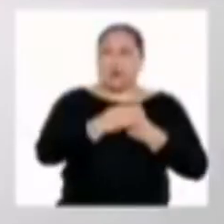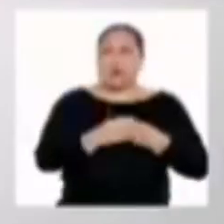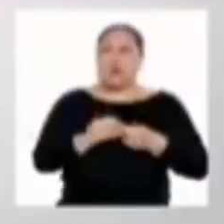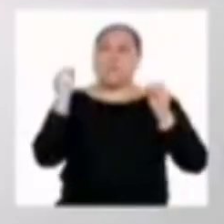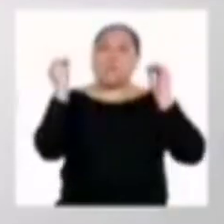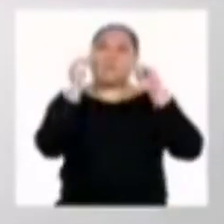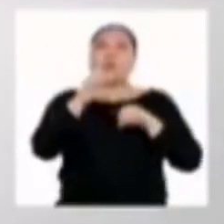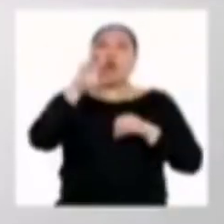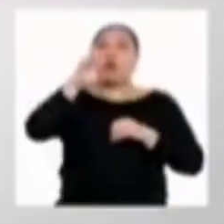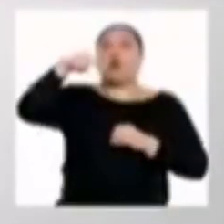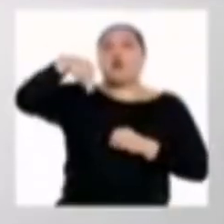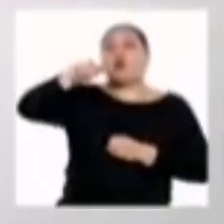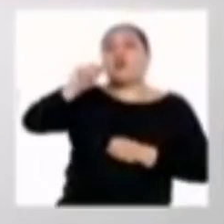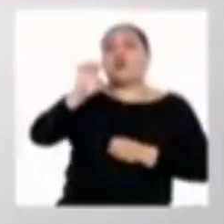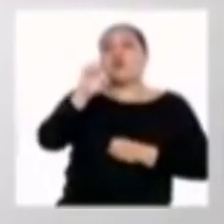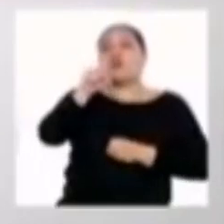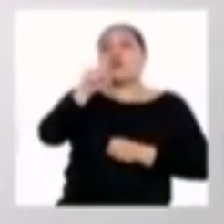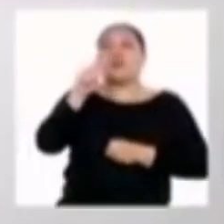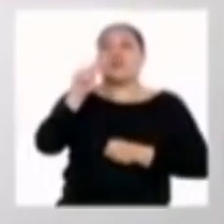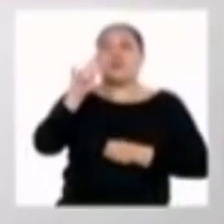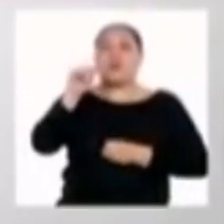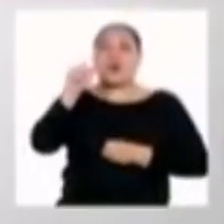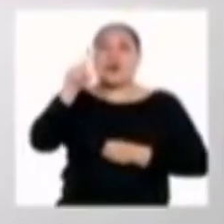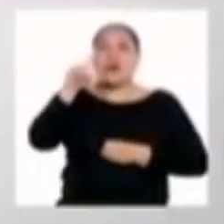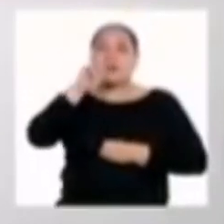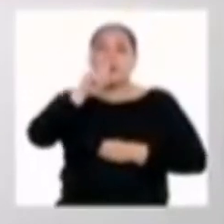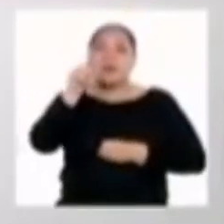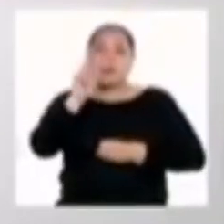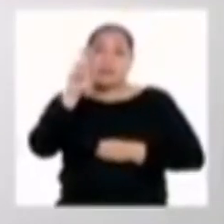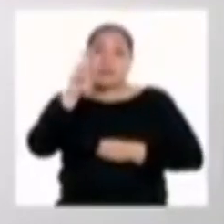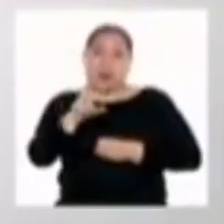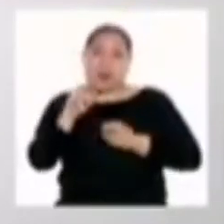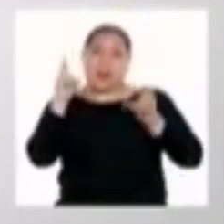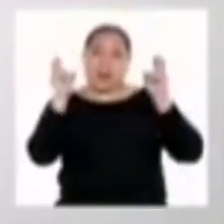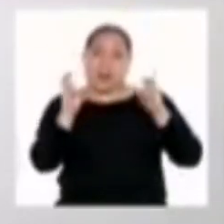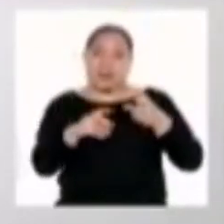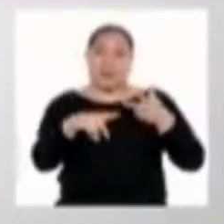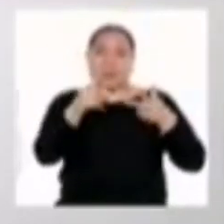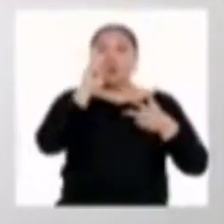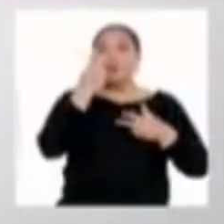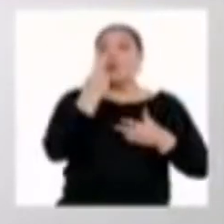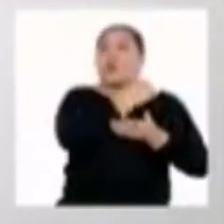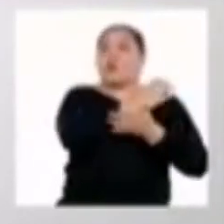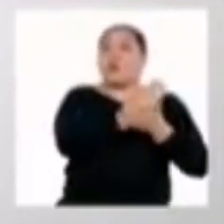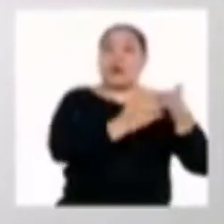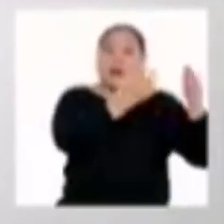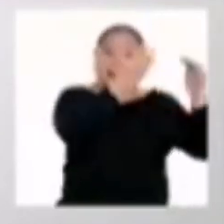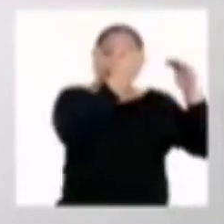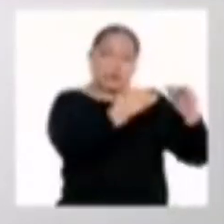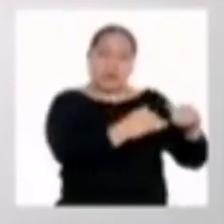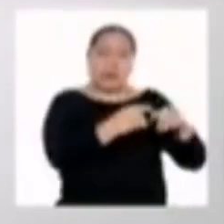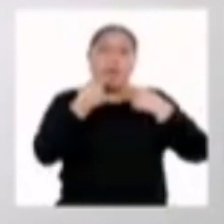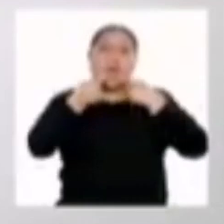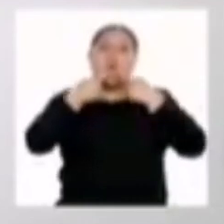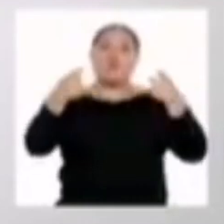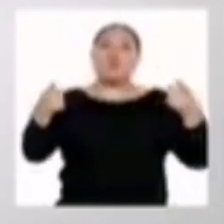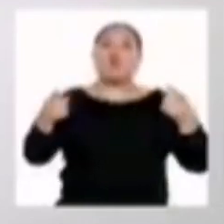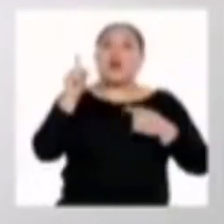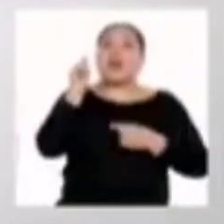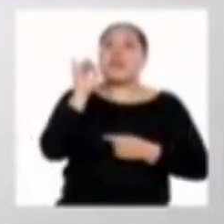contextualizar el tema. La segunda parte del párrafo introductorio debe anunciar la tesis, es